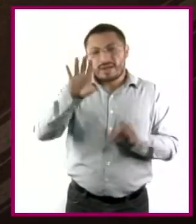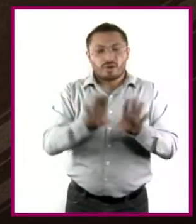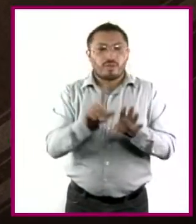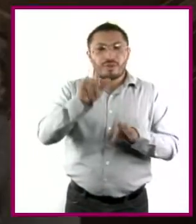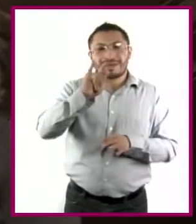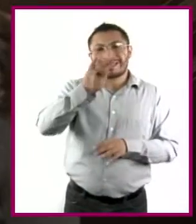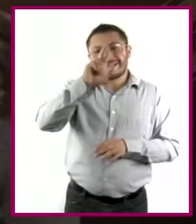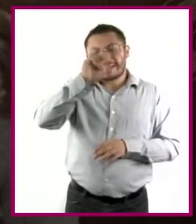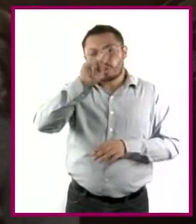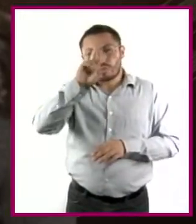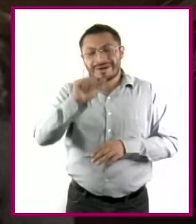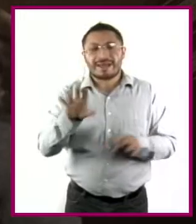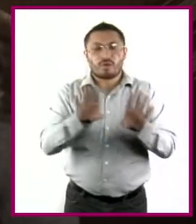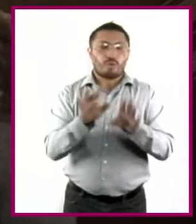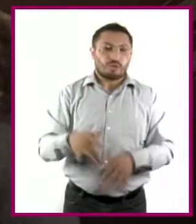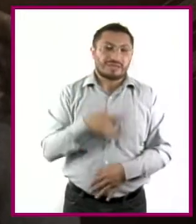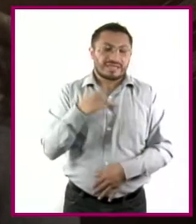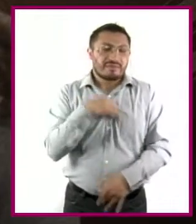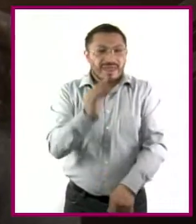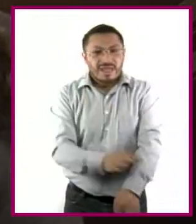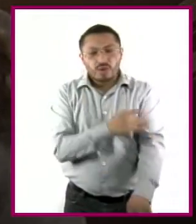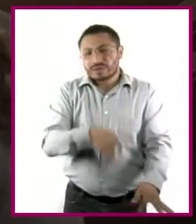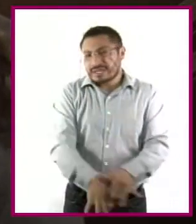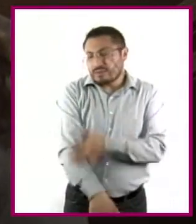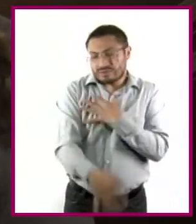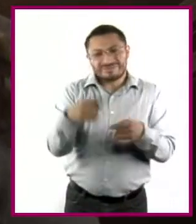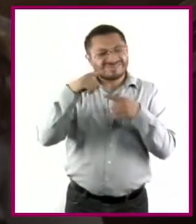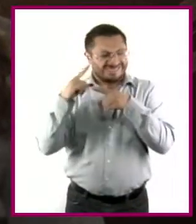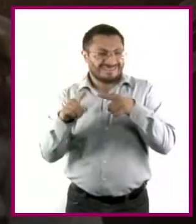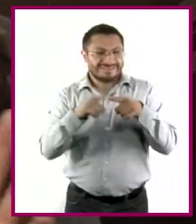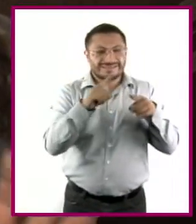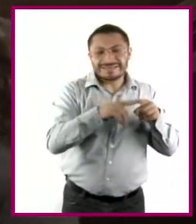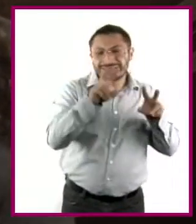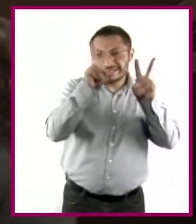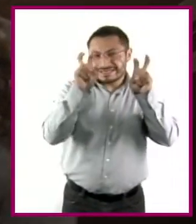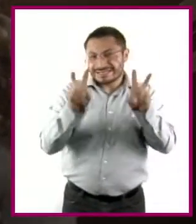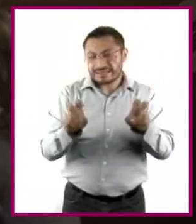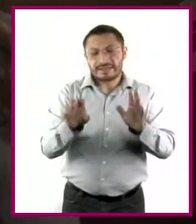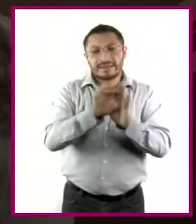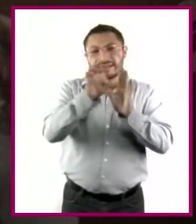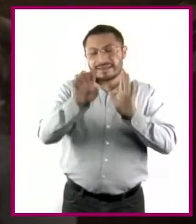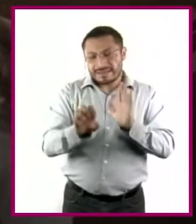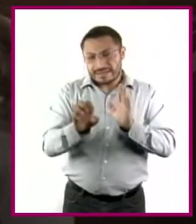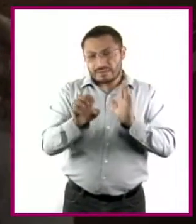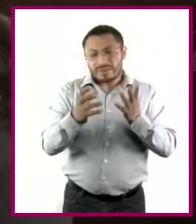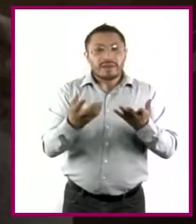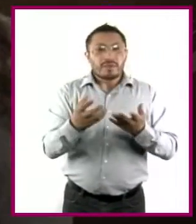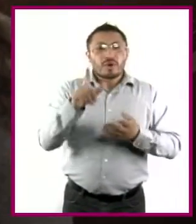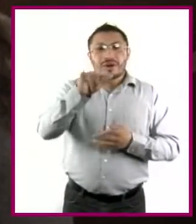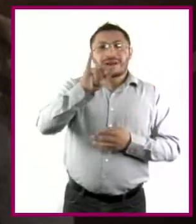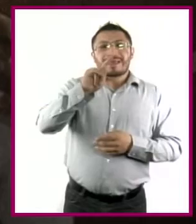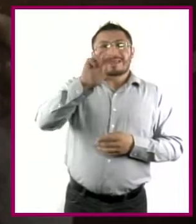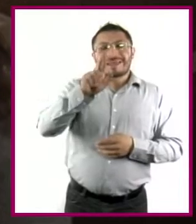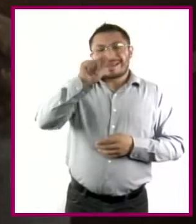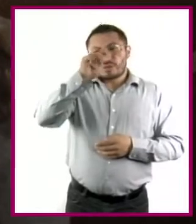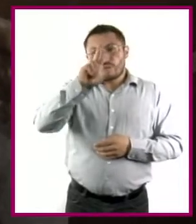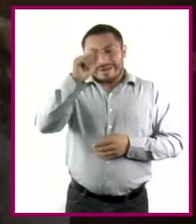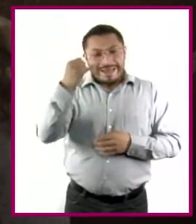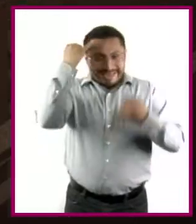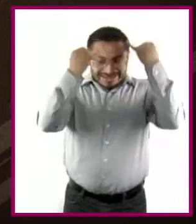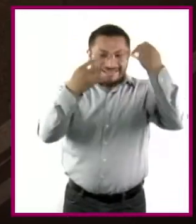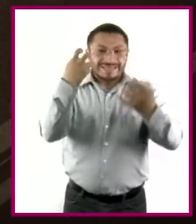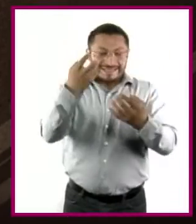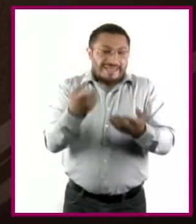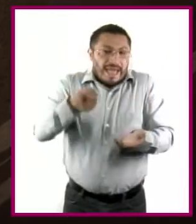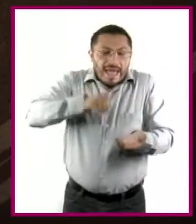sentimientos y emociones. Entonces así queda claro que cuando decimos literatura de ideas, estas son las principales protagonistas del